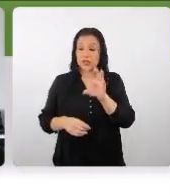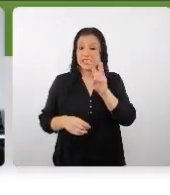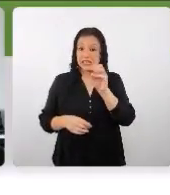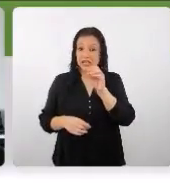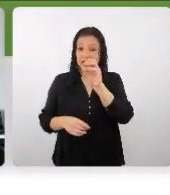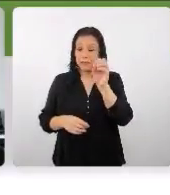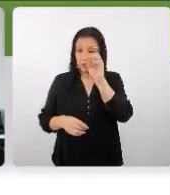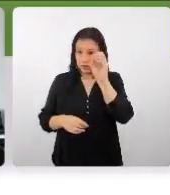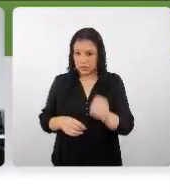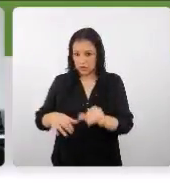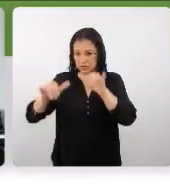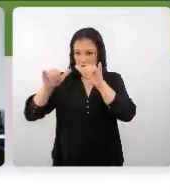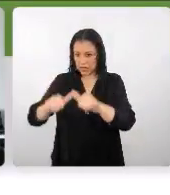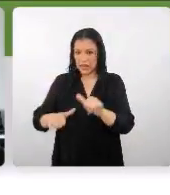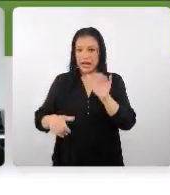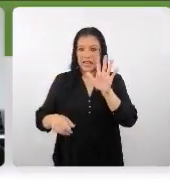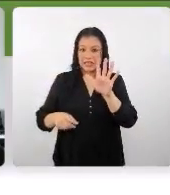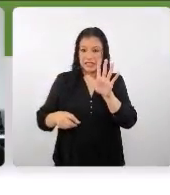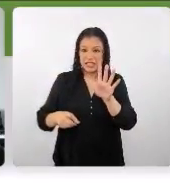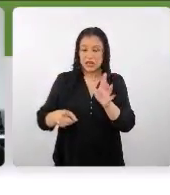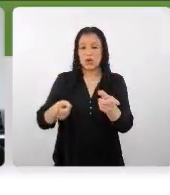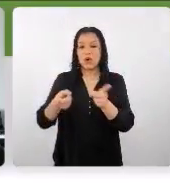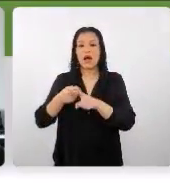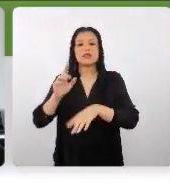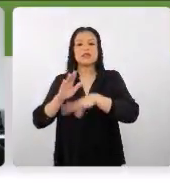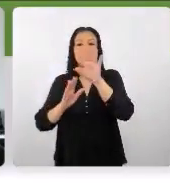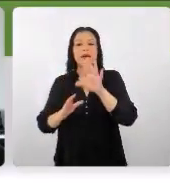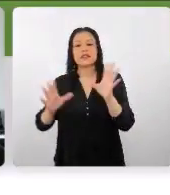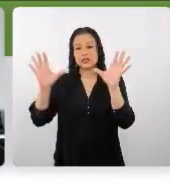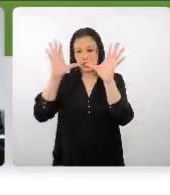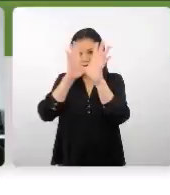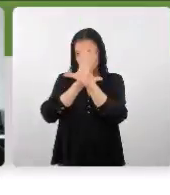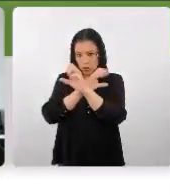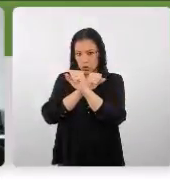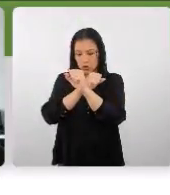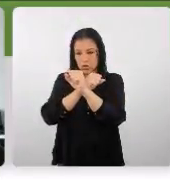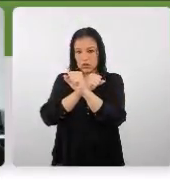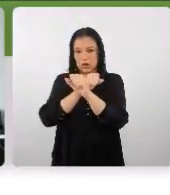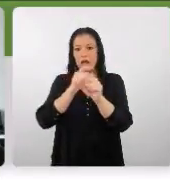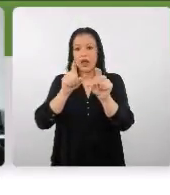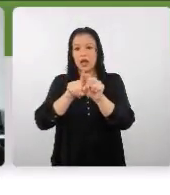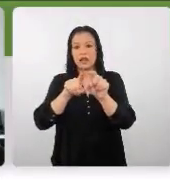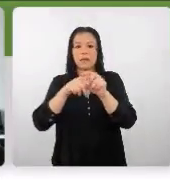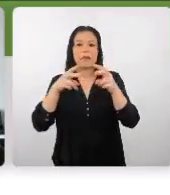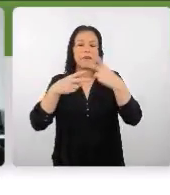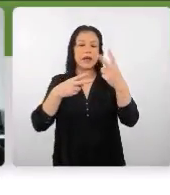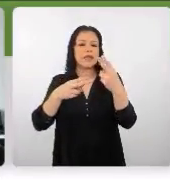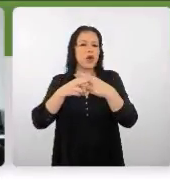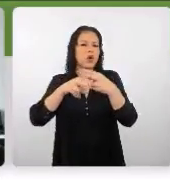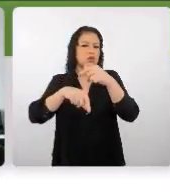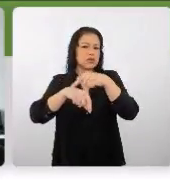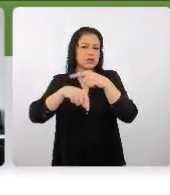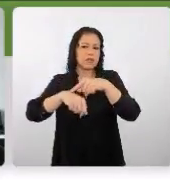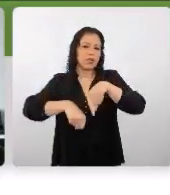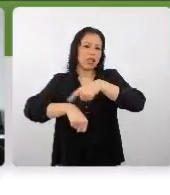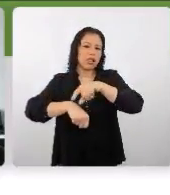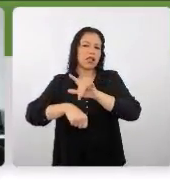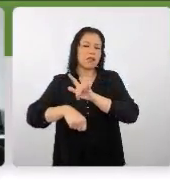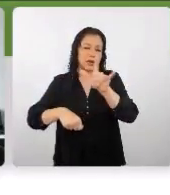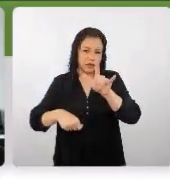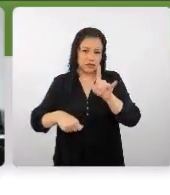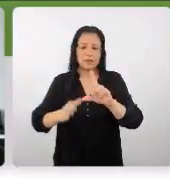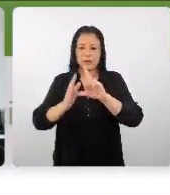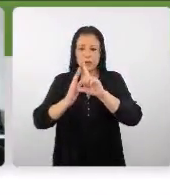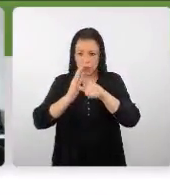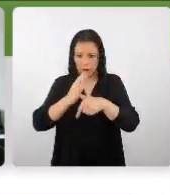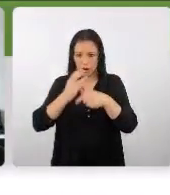permanecería de 5 noches a más, aunque hay una ligera tendencia a priorizar incluso los viajes de menor duración. Esto vamos a verlo con